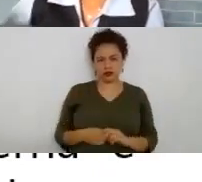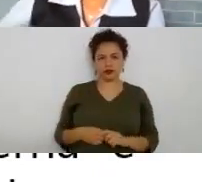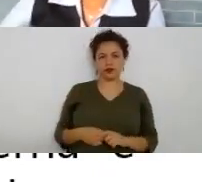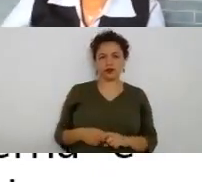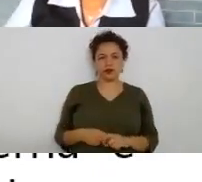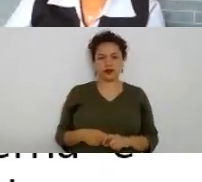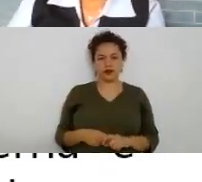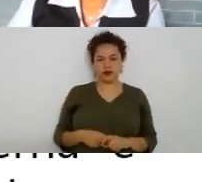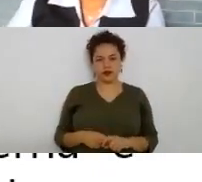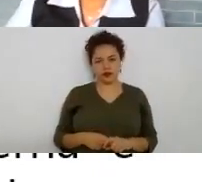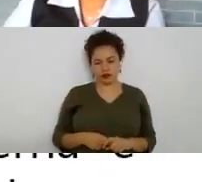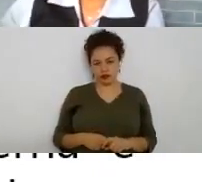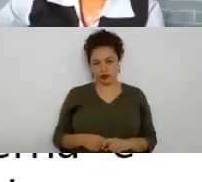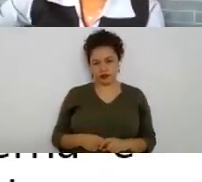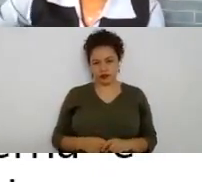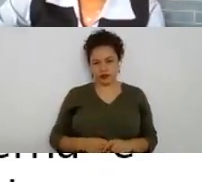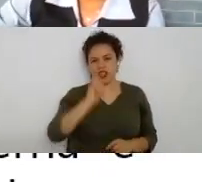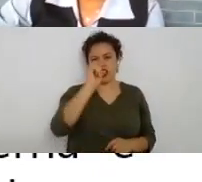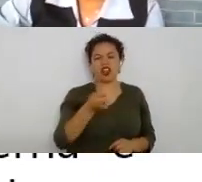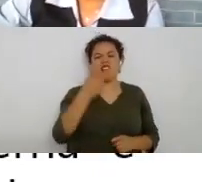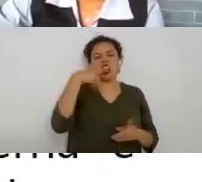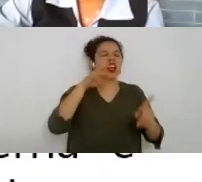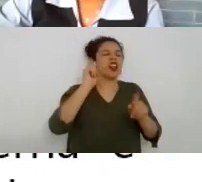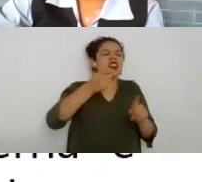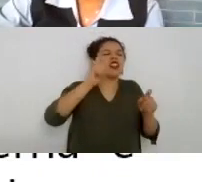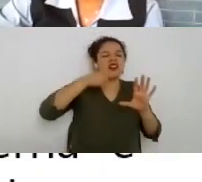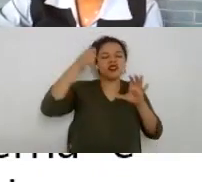¿En qué creen que consista este método de la cuchara?